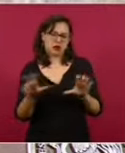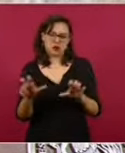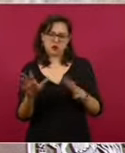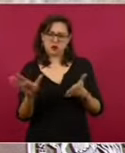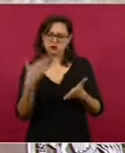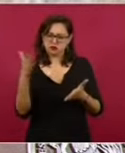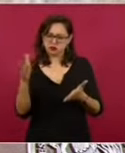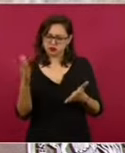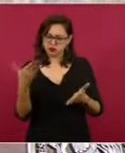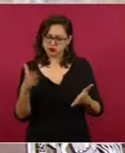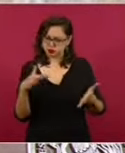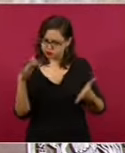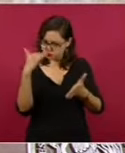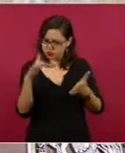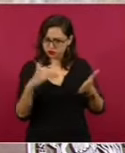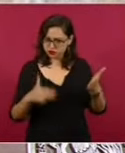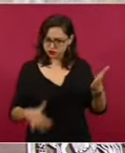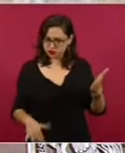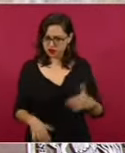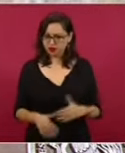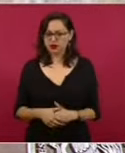hojas,